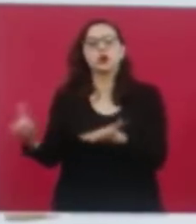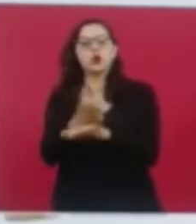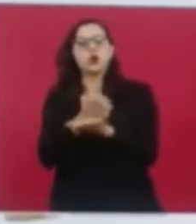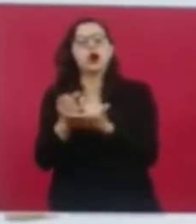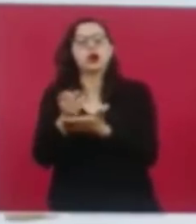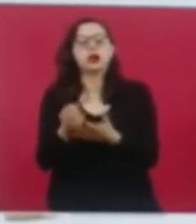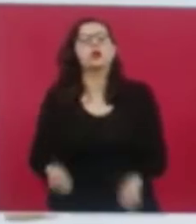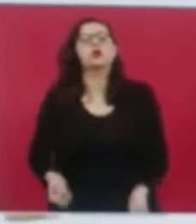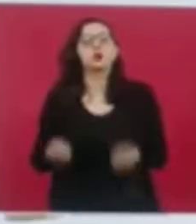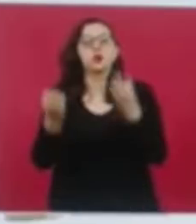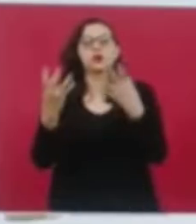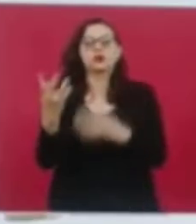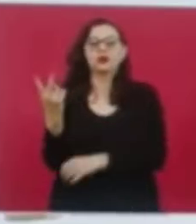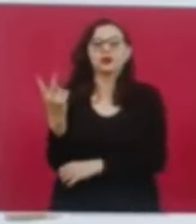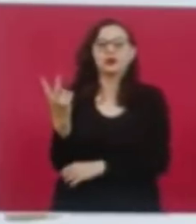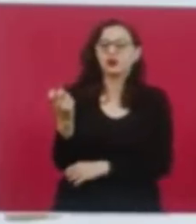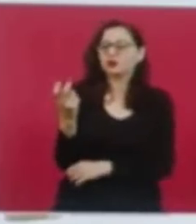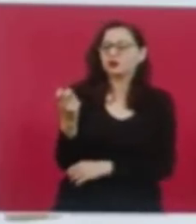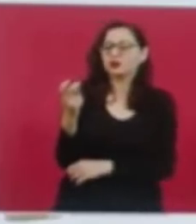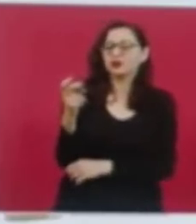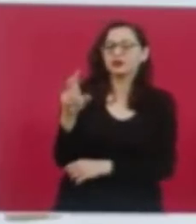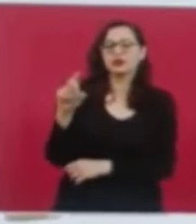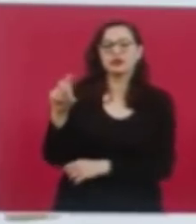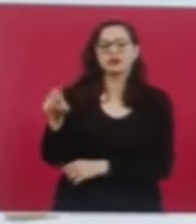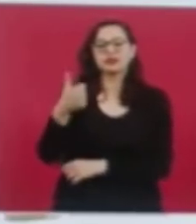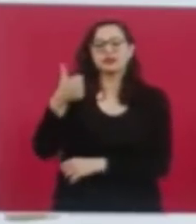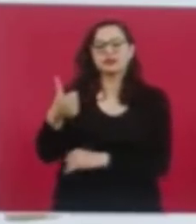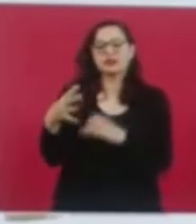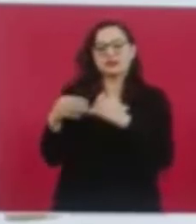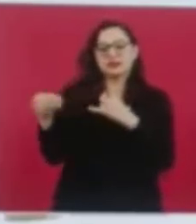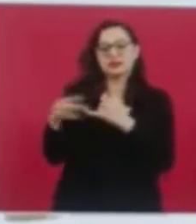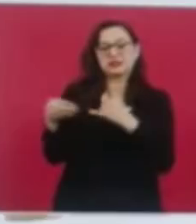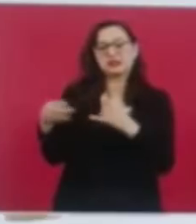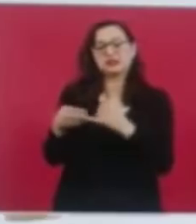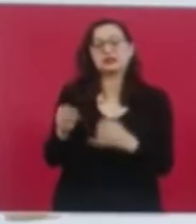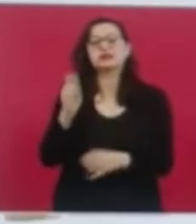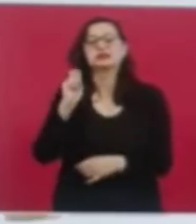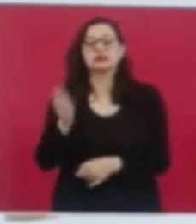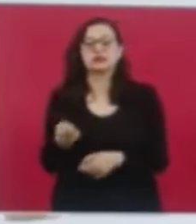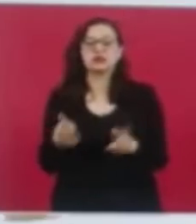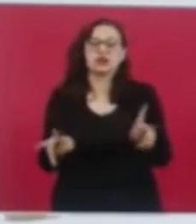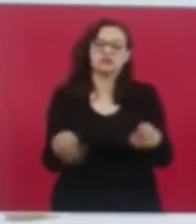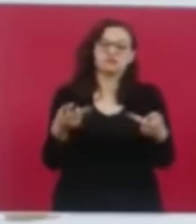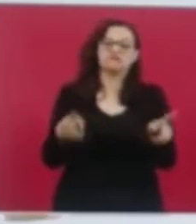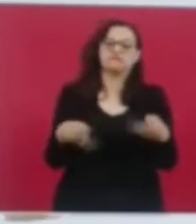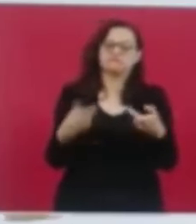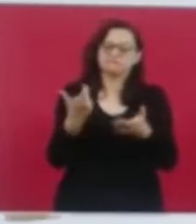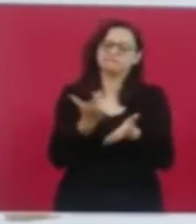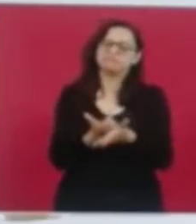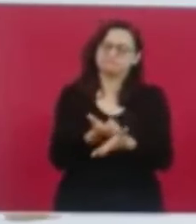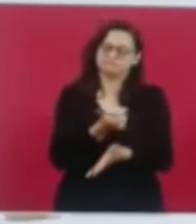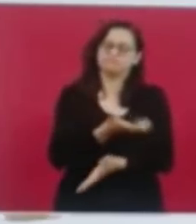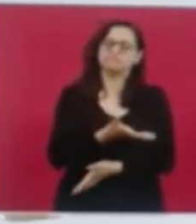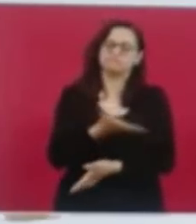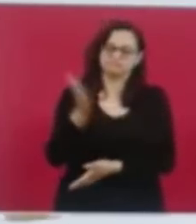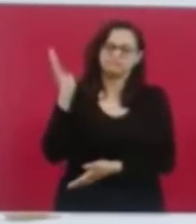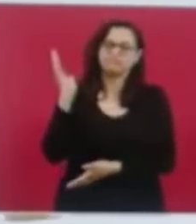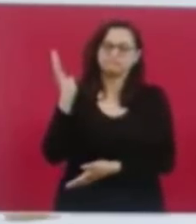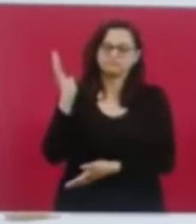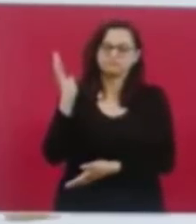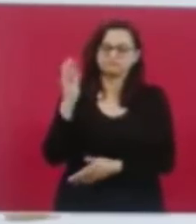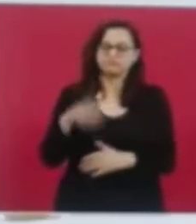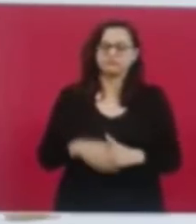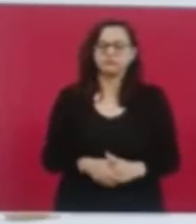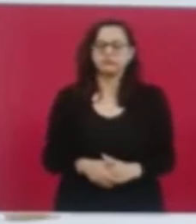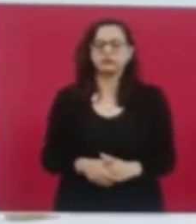latina y asia un trabajo realmente honesto sucede con el té con spot y con ripley así